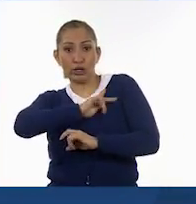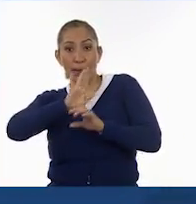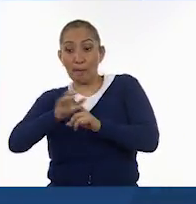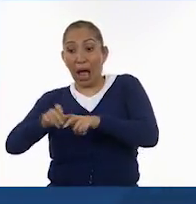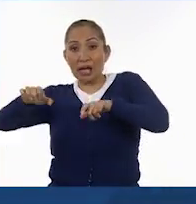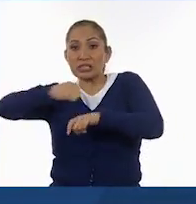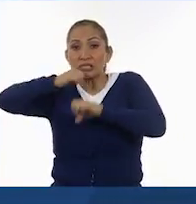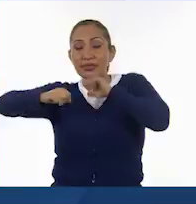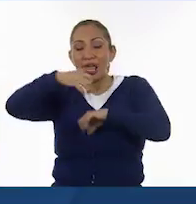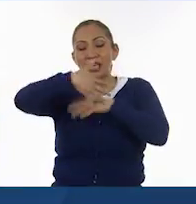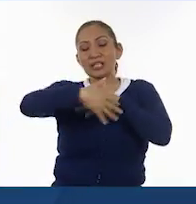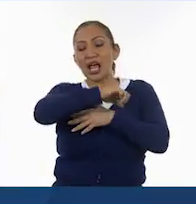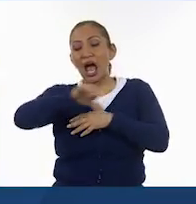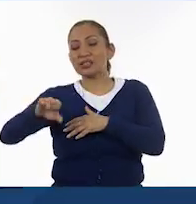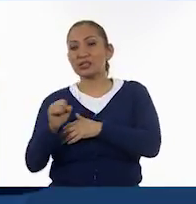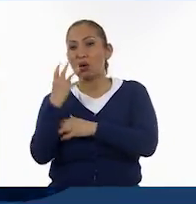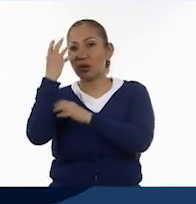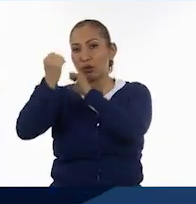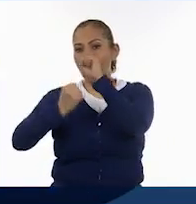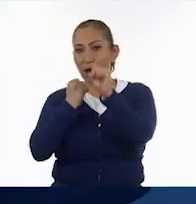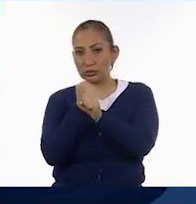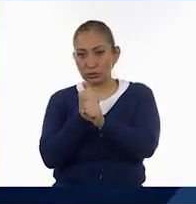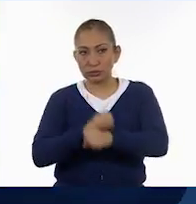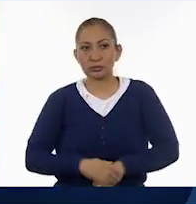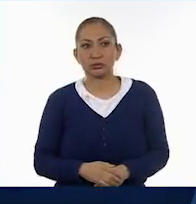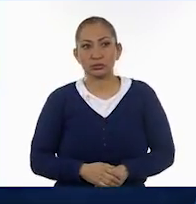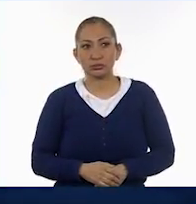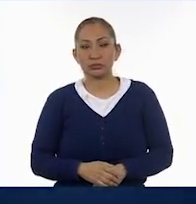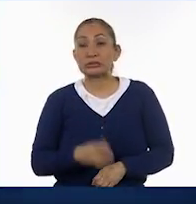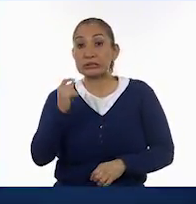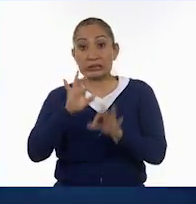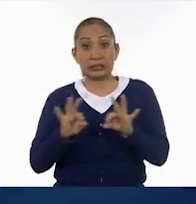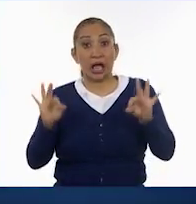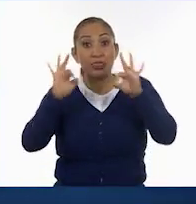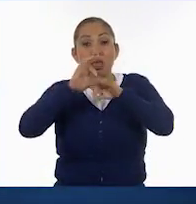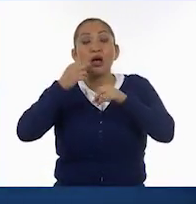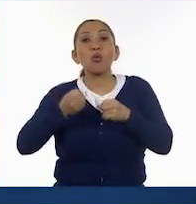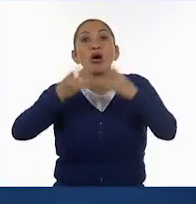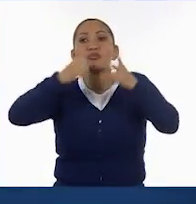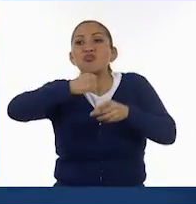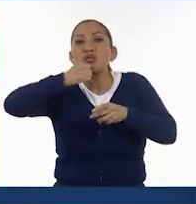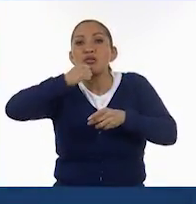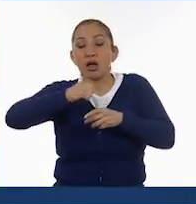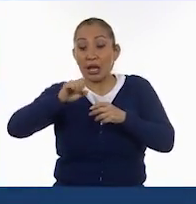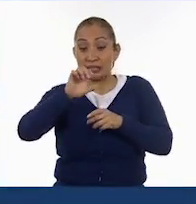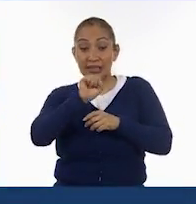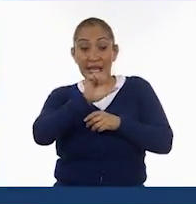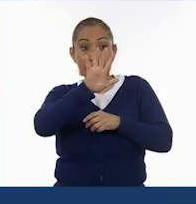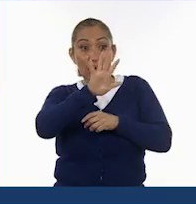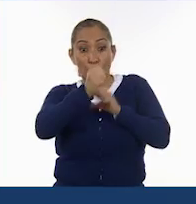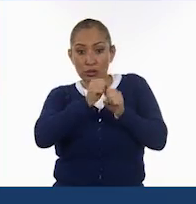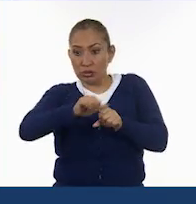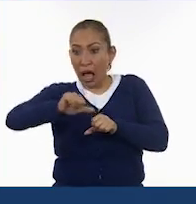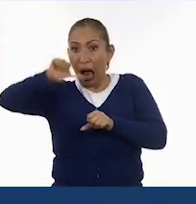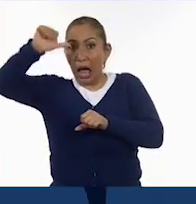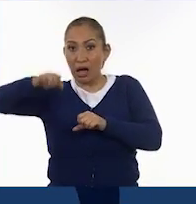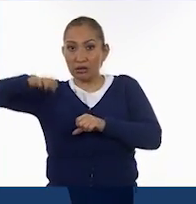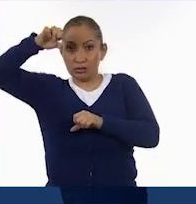adultos, de 15 hasta 64 años, siendo significativo el número de ancianos mayores de 65